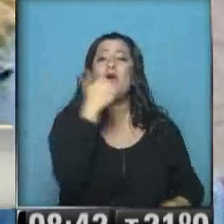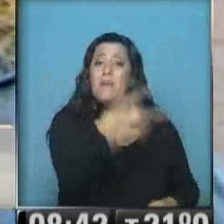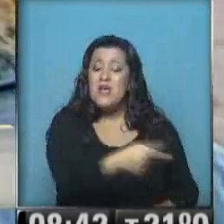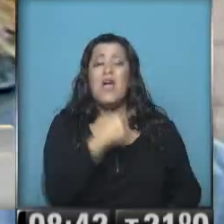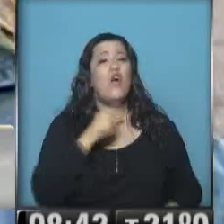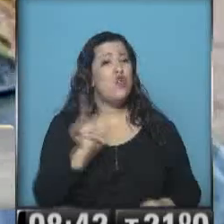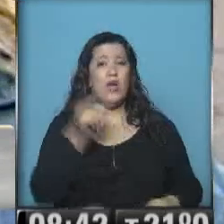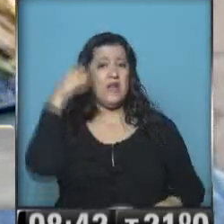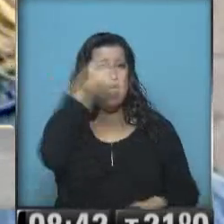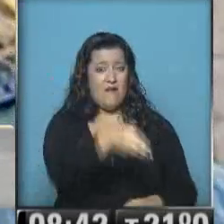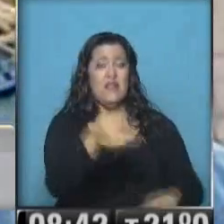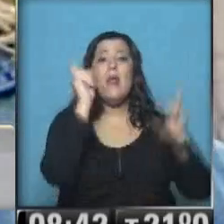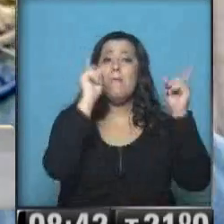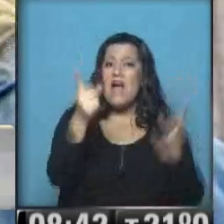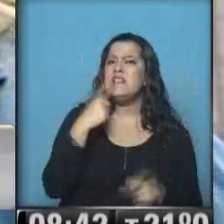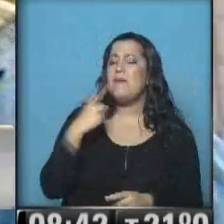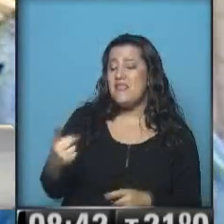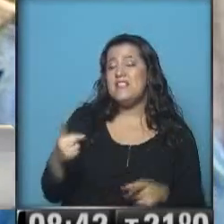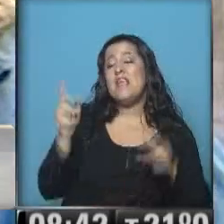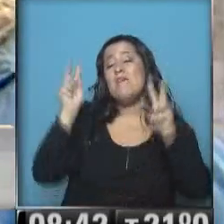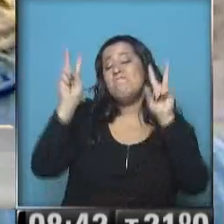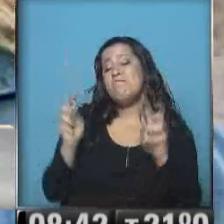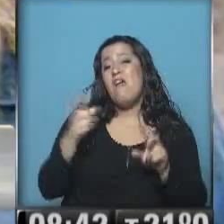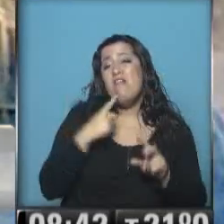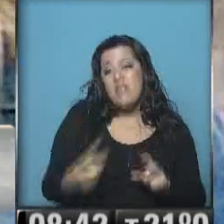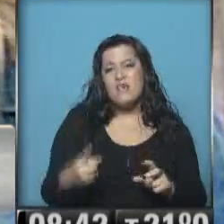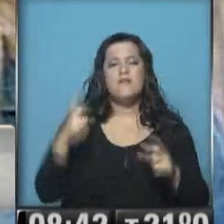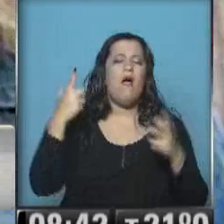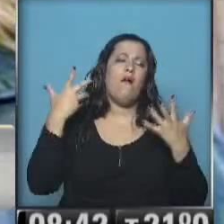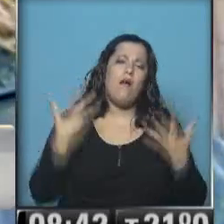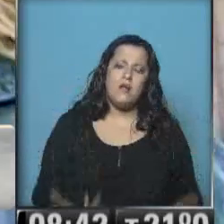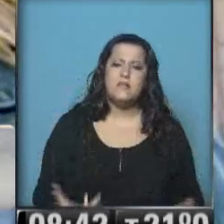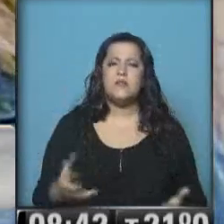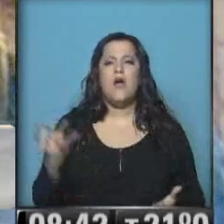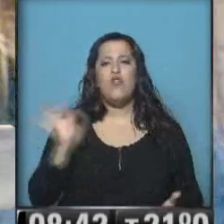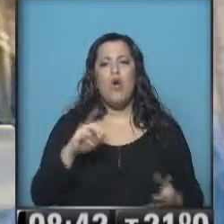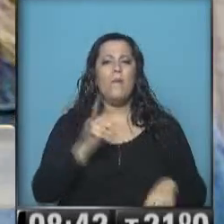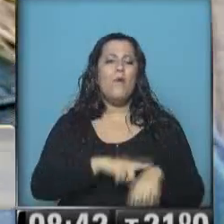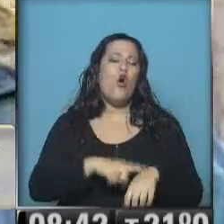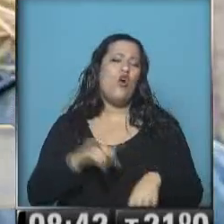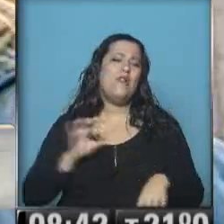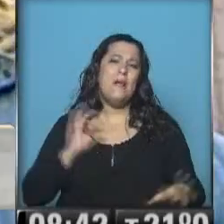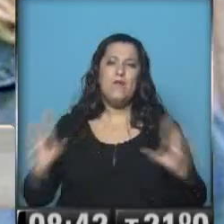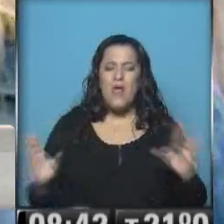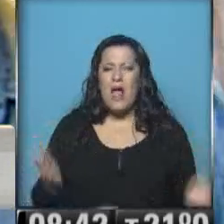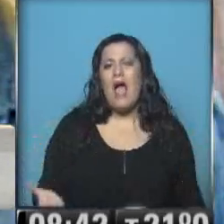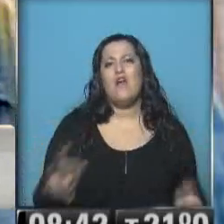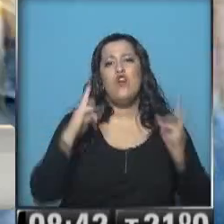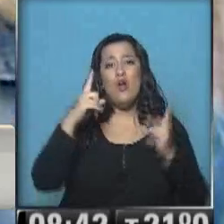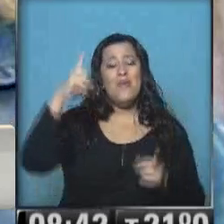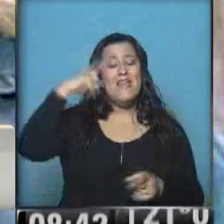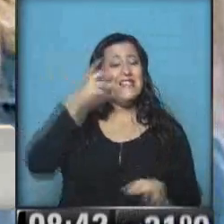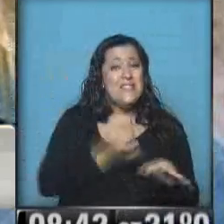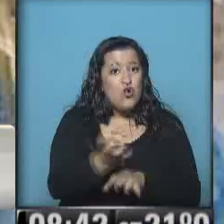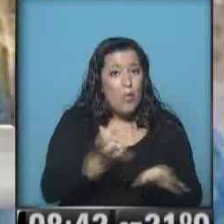la maestra me dijo que supuestamente era porque estaban cansados por la época del año y demás la psicopedagoga